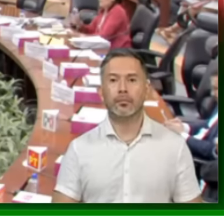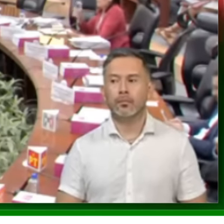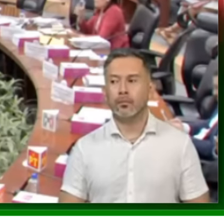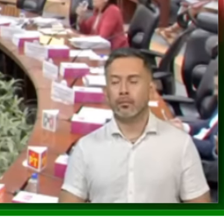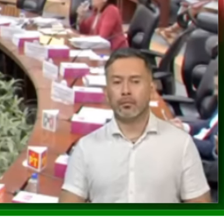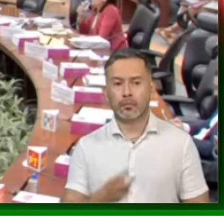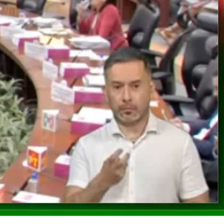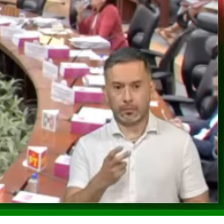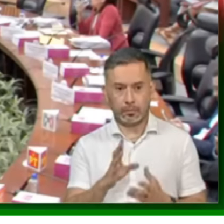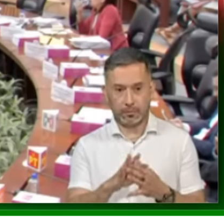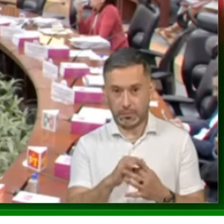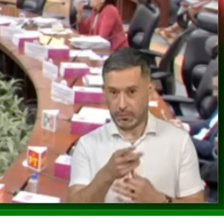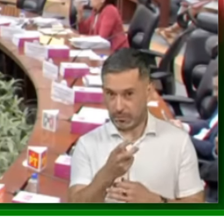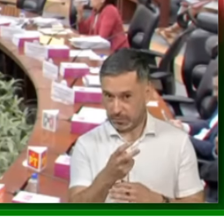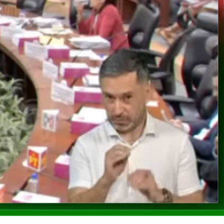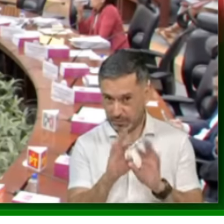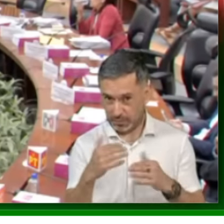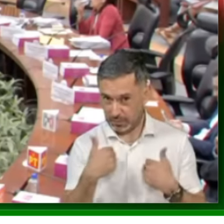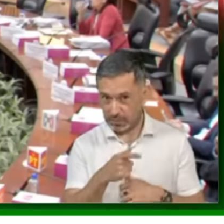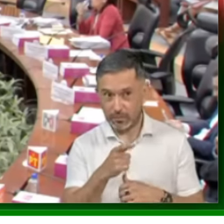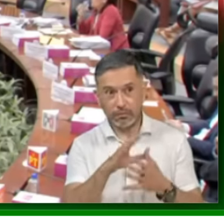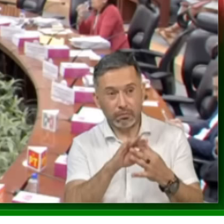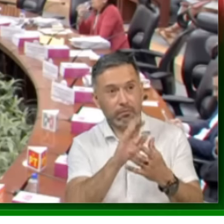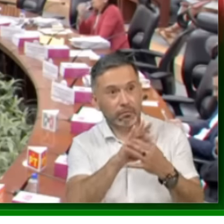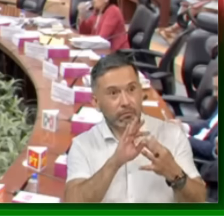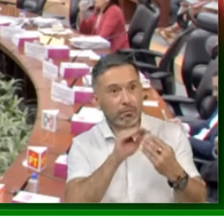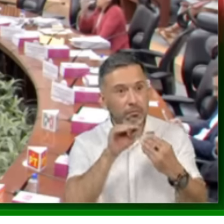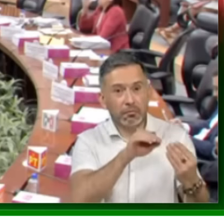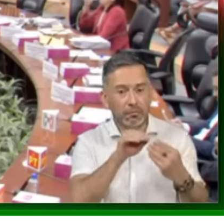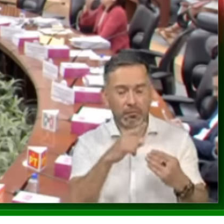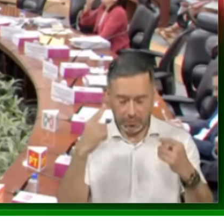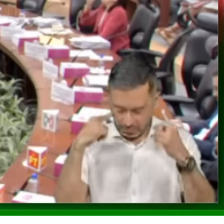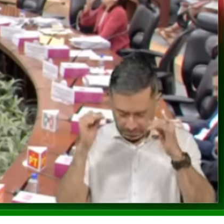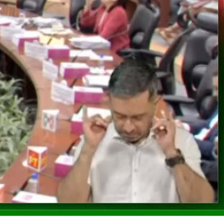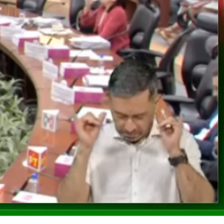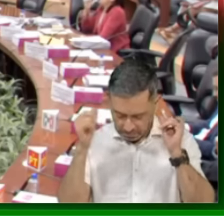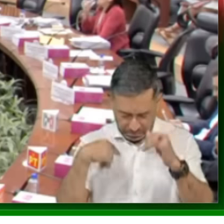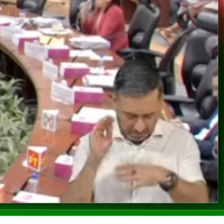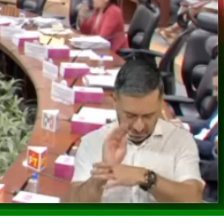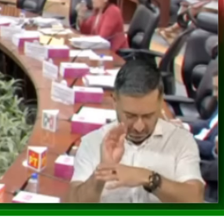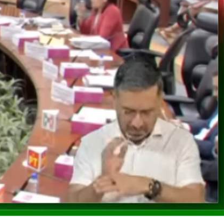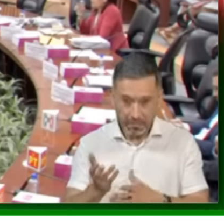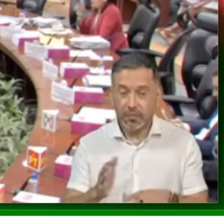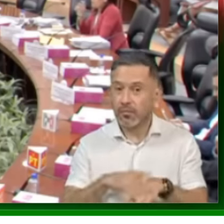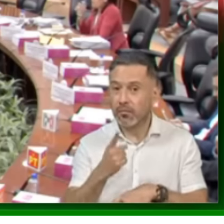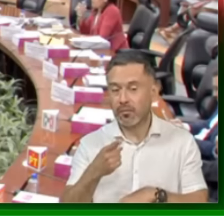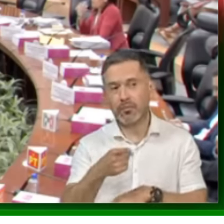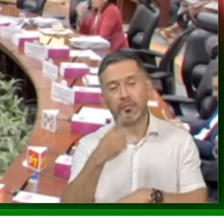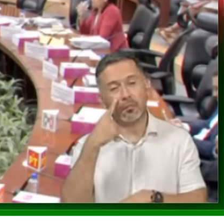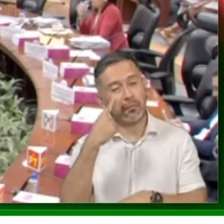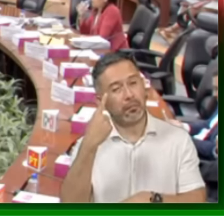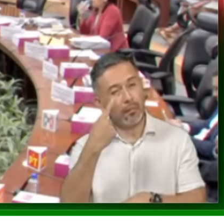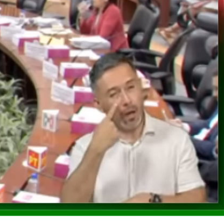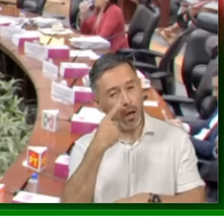circunstancia la discusión va a ser entre sordos porque constantemente el presidente de la